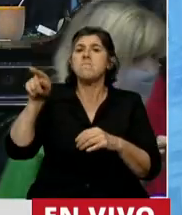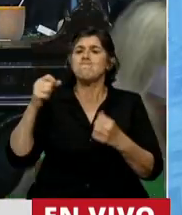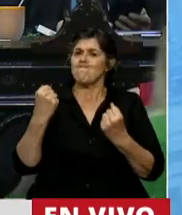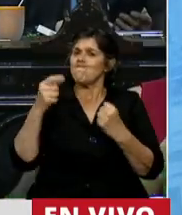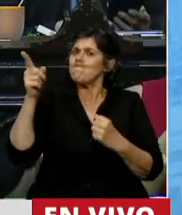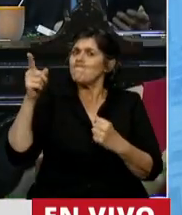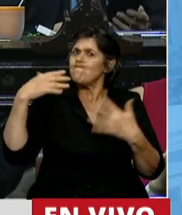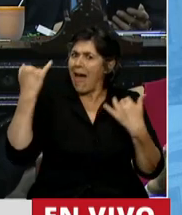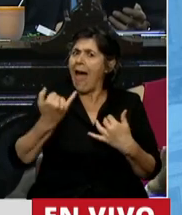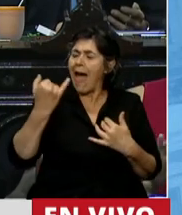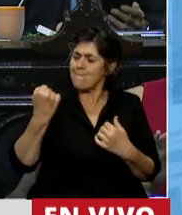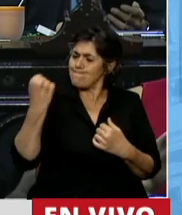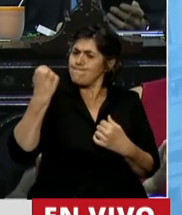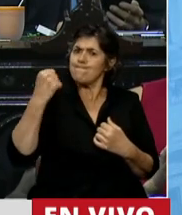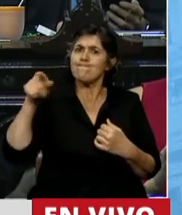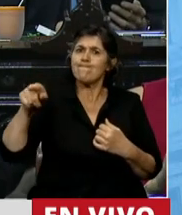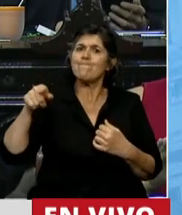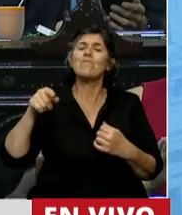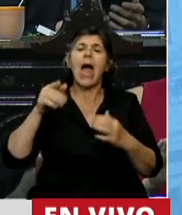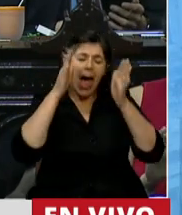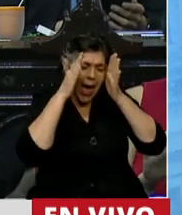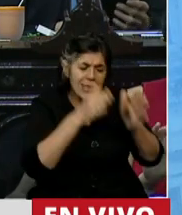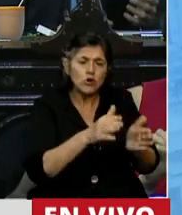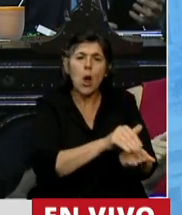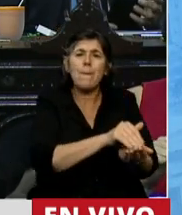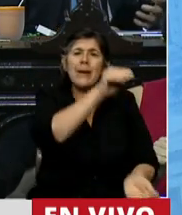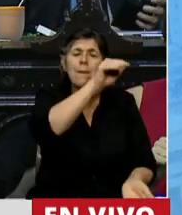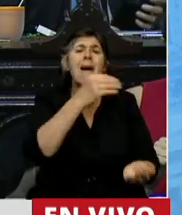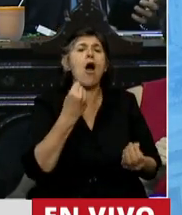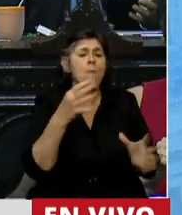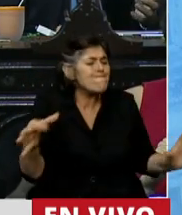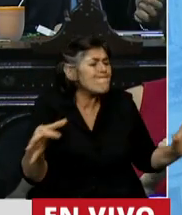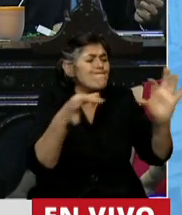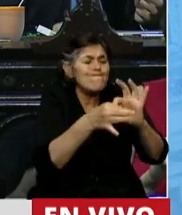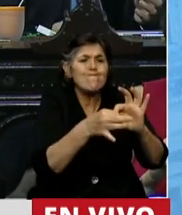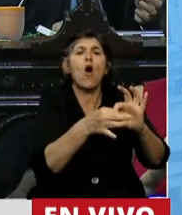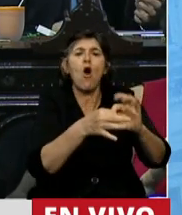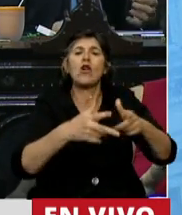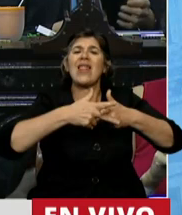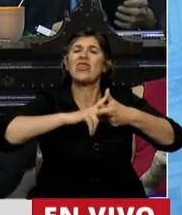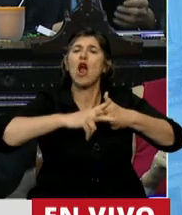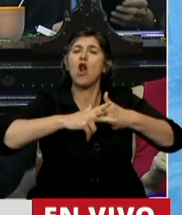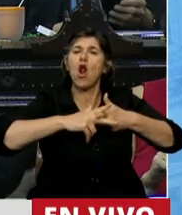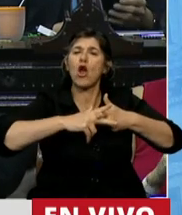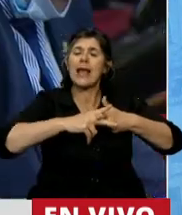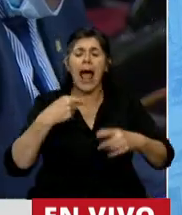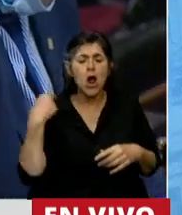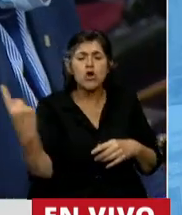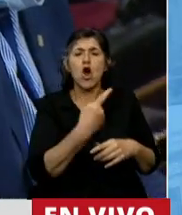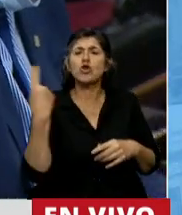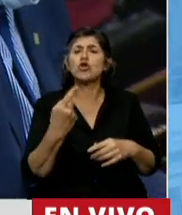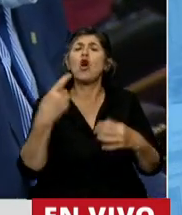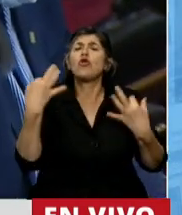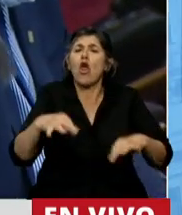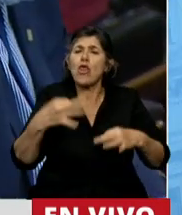primaria basada en la incorporación de la tecnología. Creo que a eso tenemos que apuntar. Señor presidente,